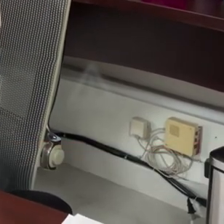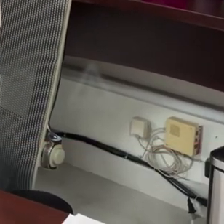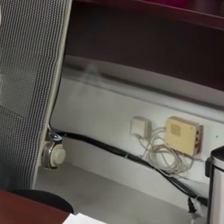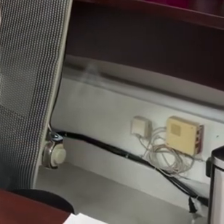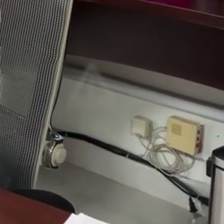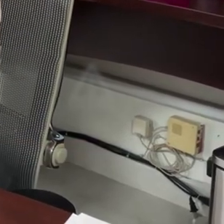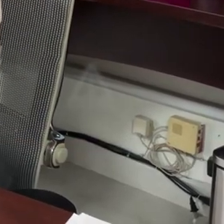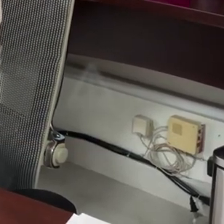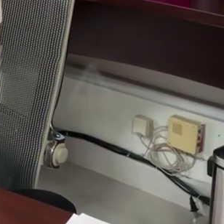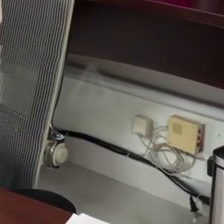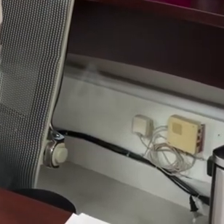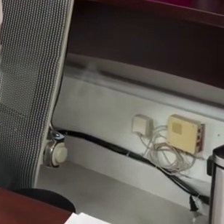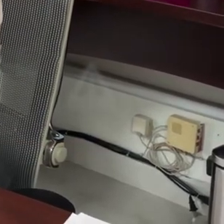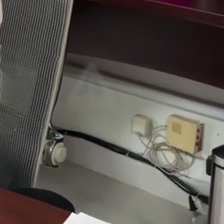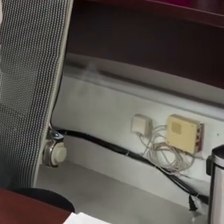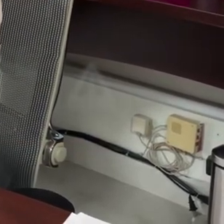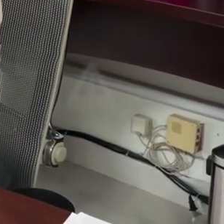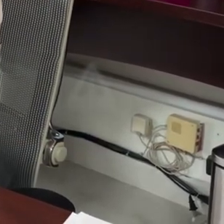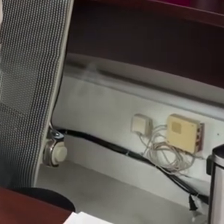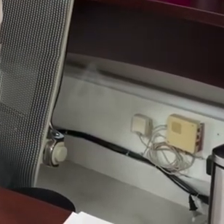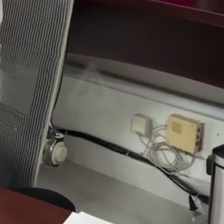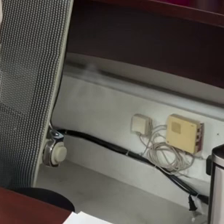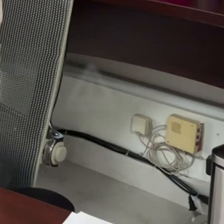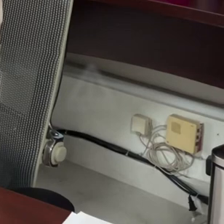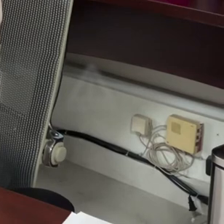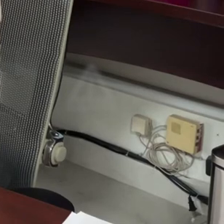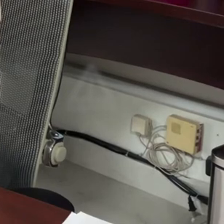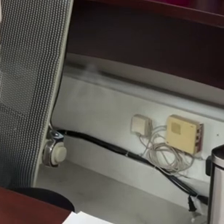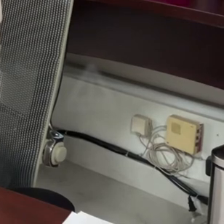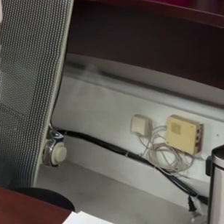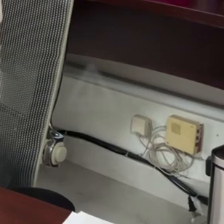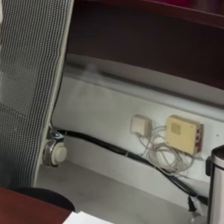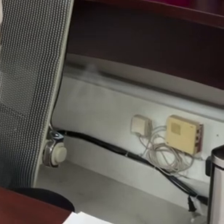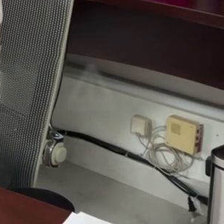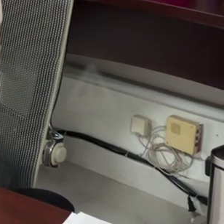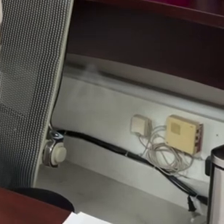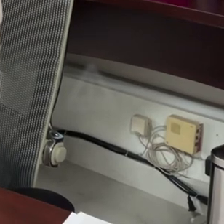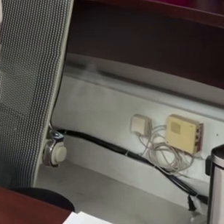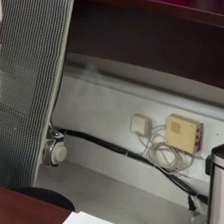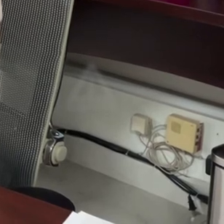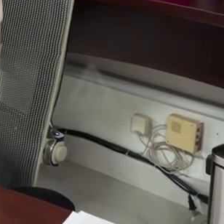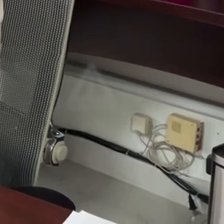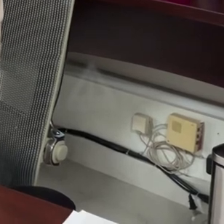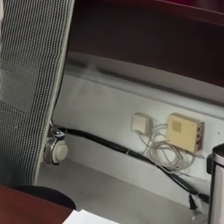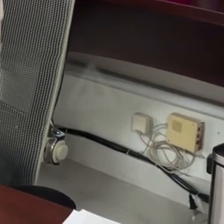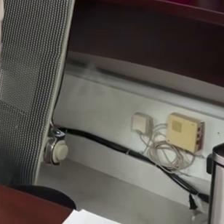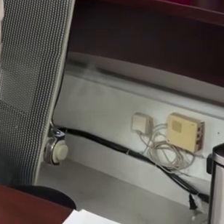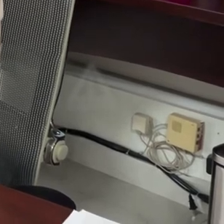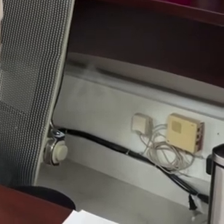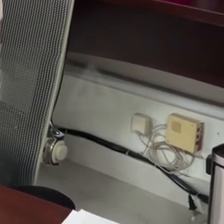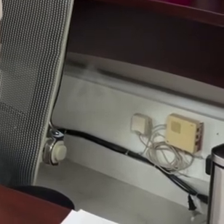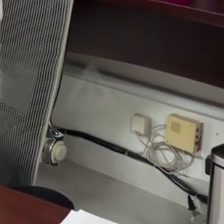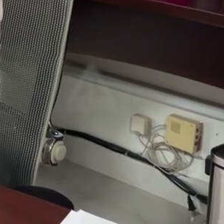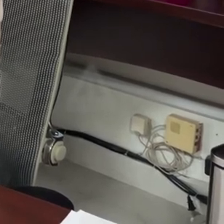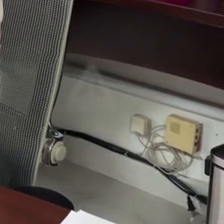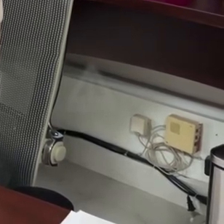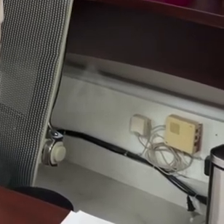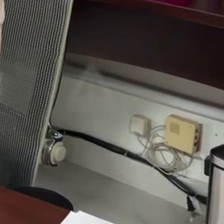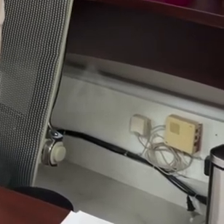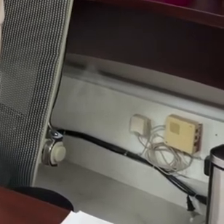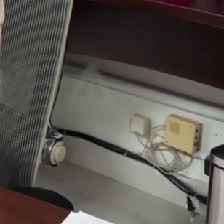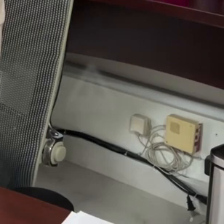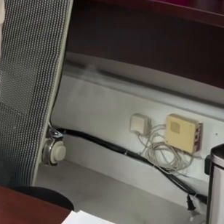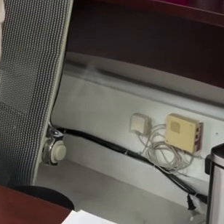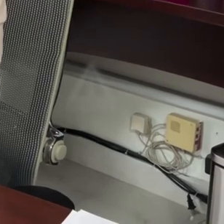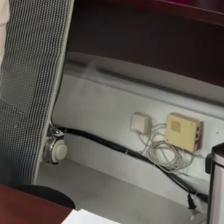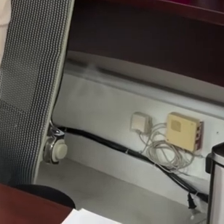arrancan y concluyen el mismo día noventa días cuando solamente son diputaciones son 60 días No